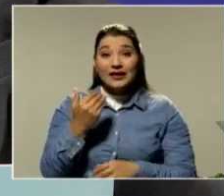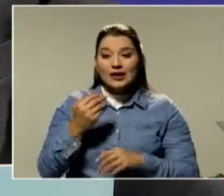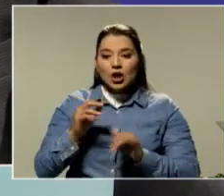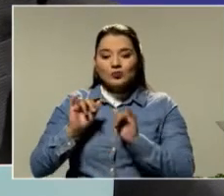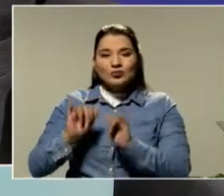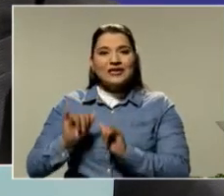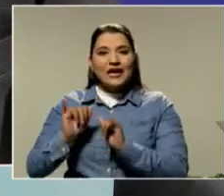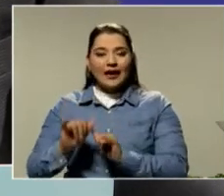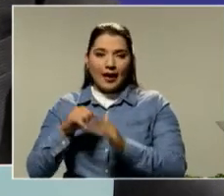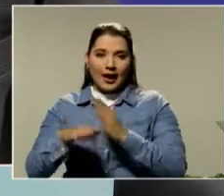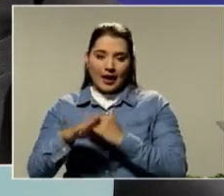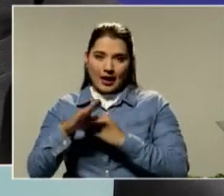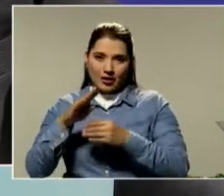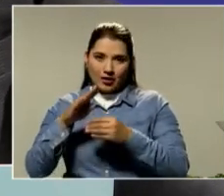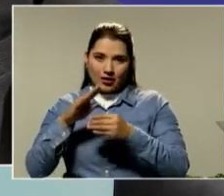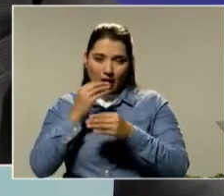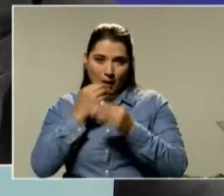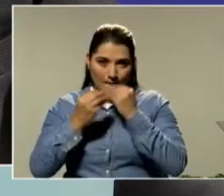Entonces,